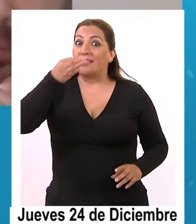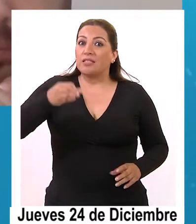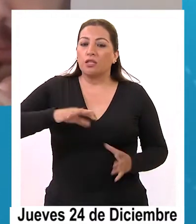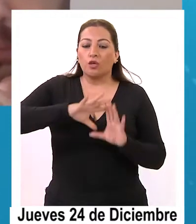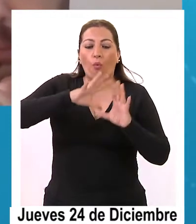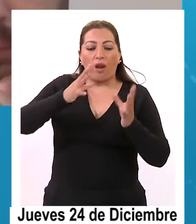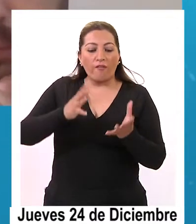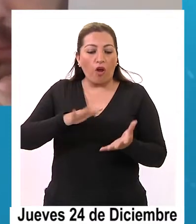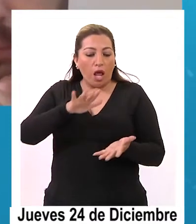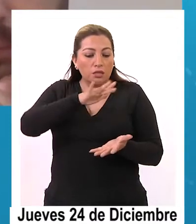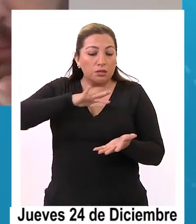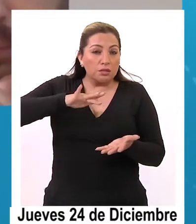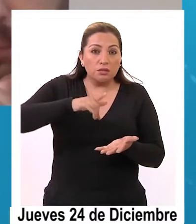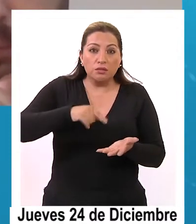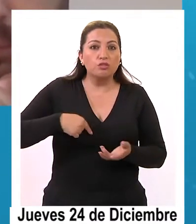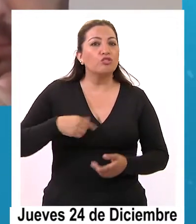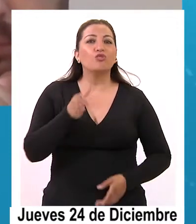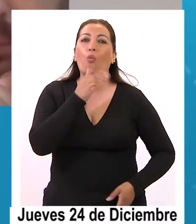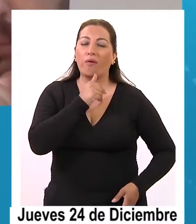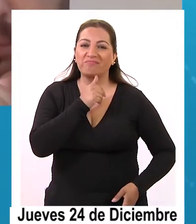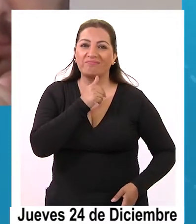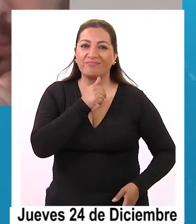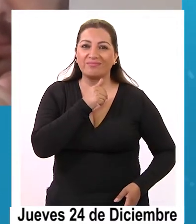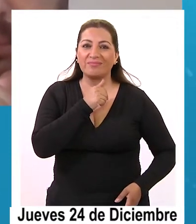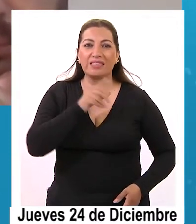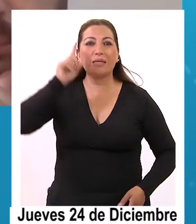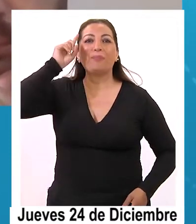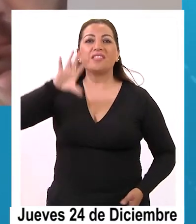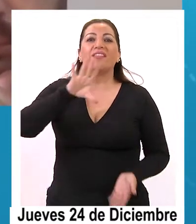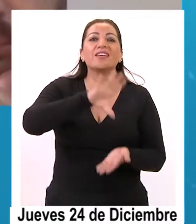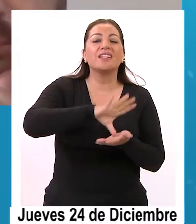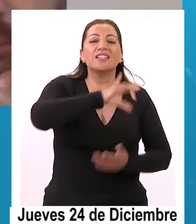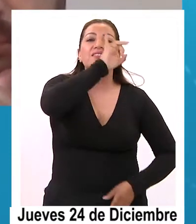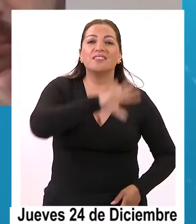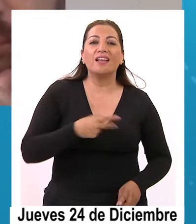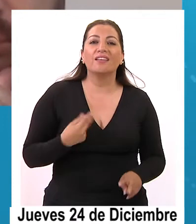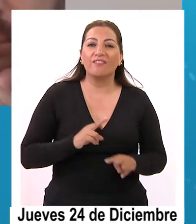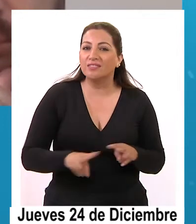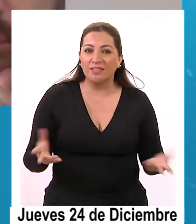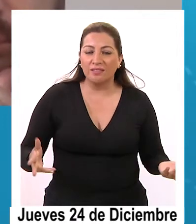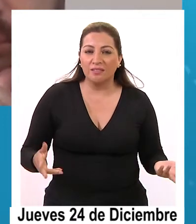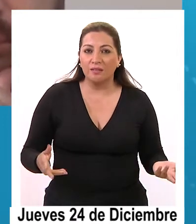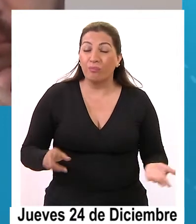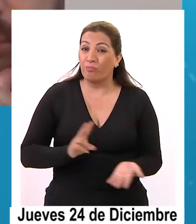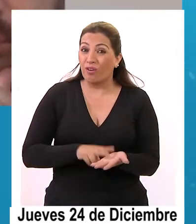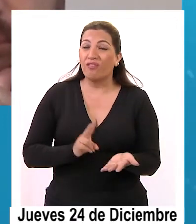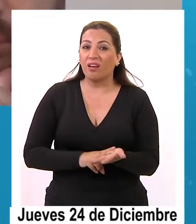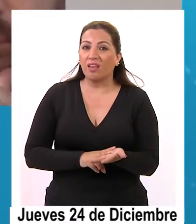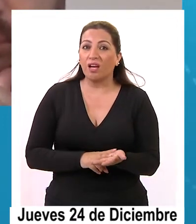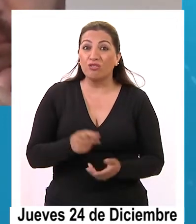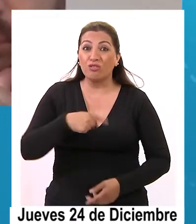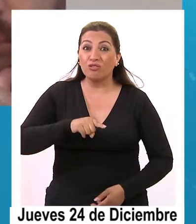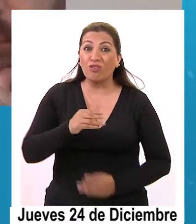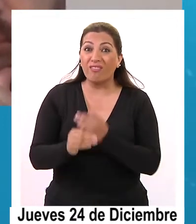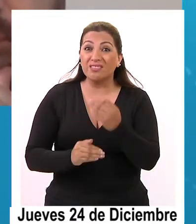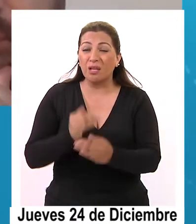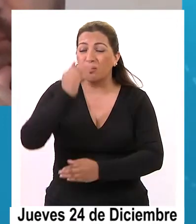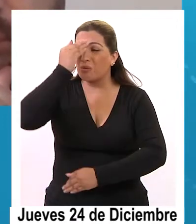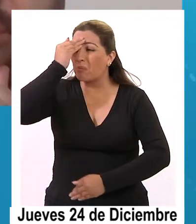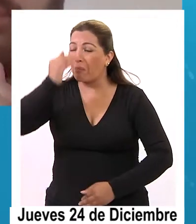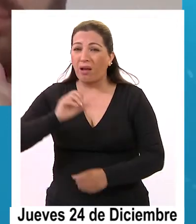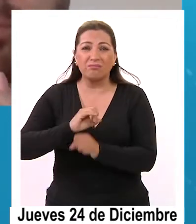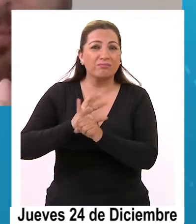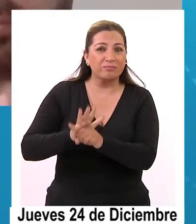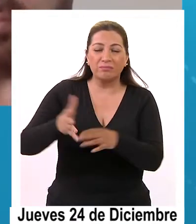ser pitoníces y tener la boleta de distal, porque yo no la tengo. Me gustaría tenerla para saber qué va pasar en este país. Pero, derechamente, creo que vamos mal.